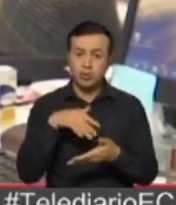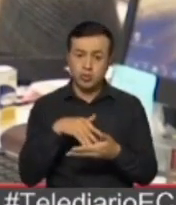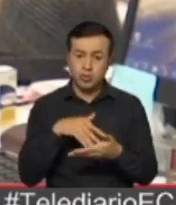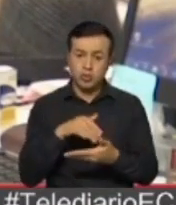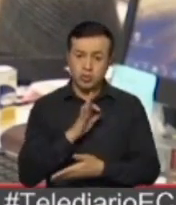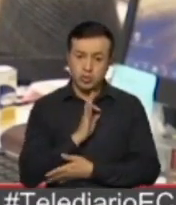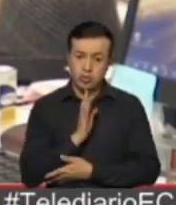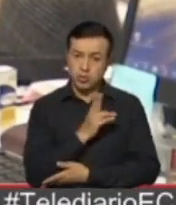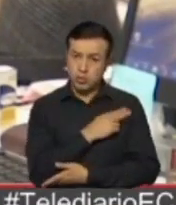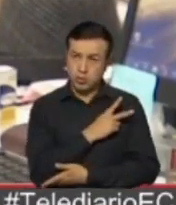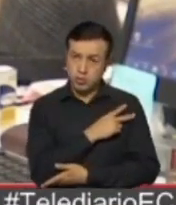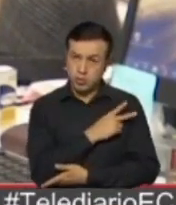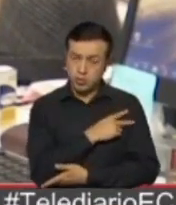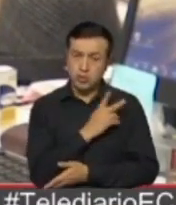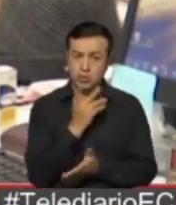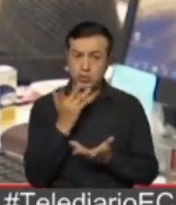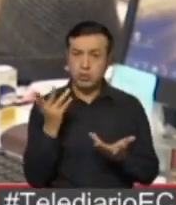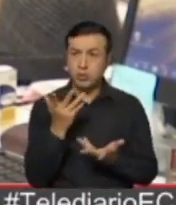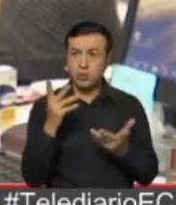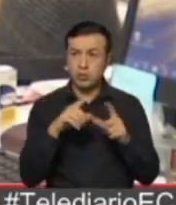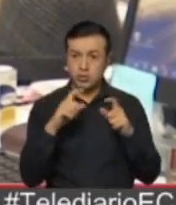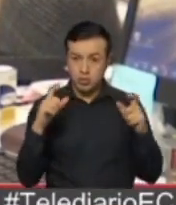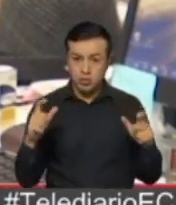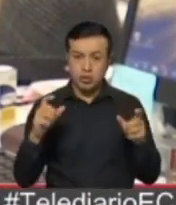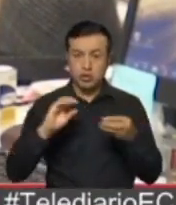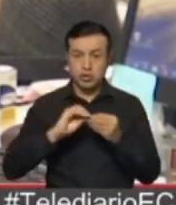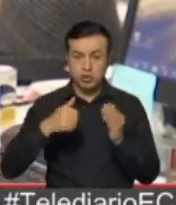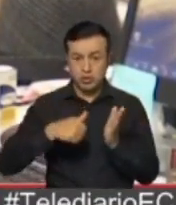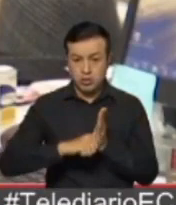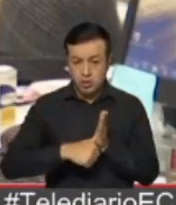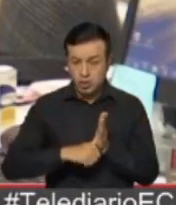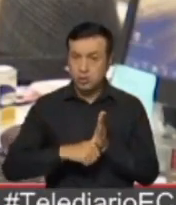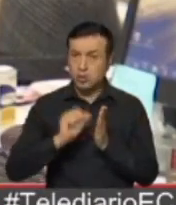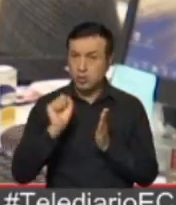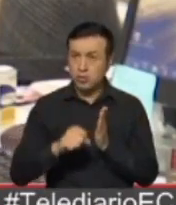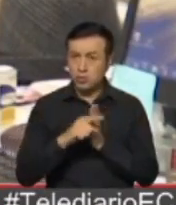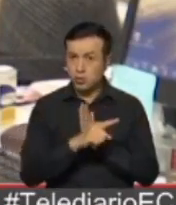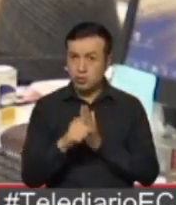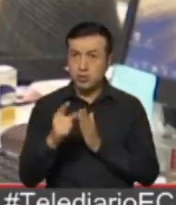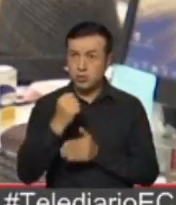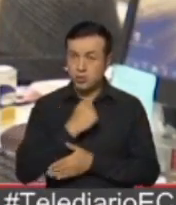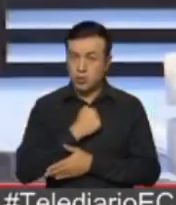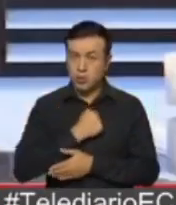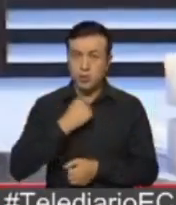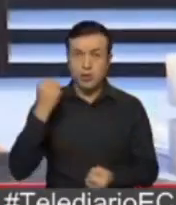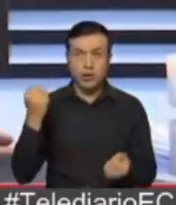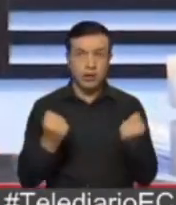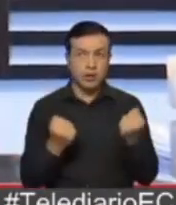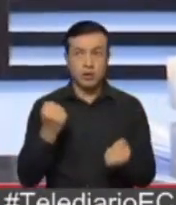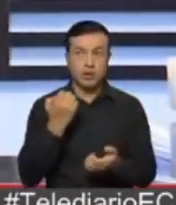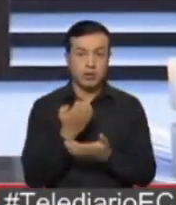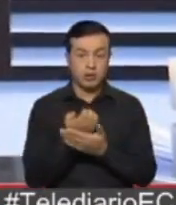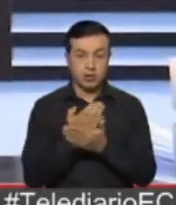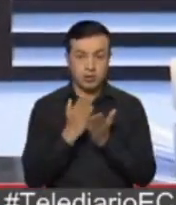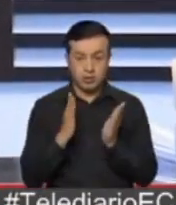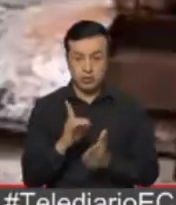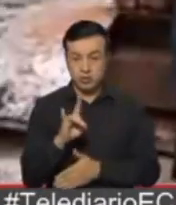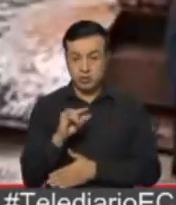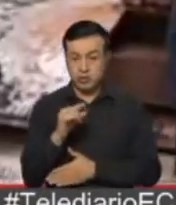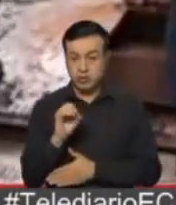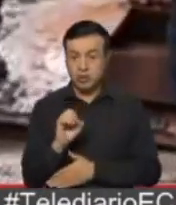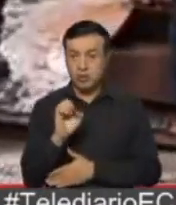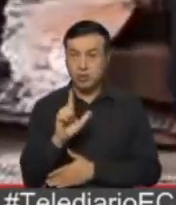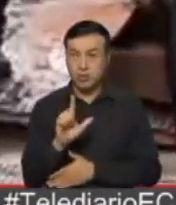a base del mecanismo de placas cédulas y obviamente reactor vitales de los vehículos para el economista diego olmedo